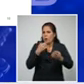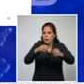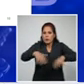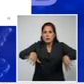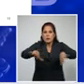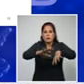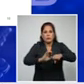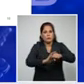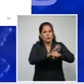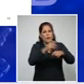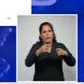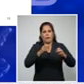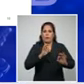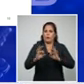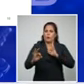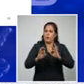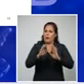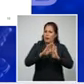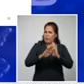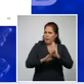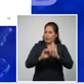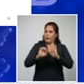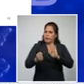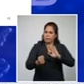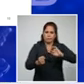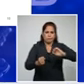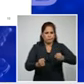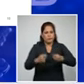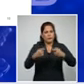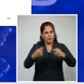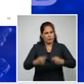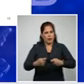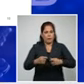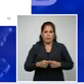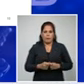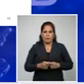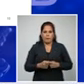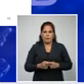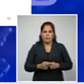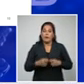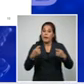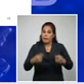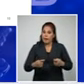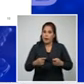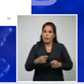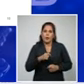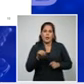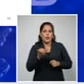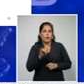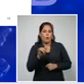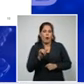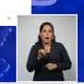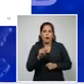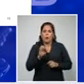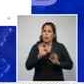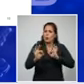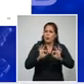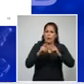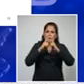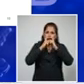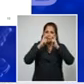seguir adoptando medidas de restricción, participando más activamente en la protección